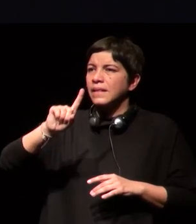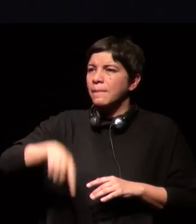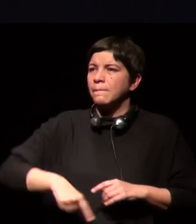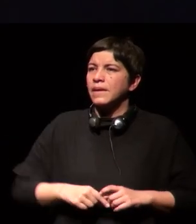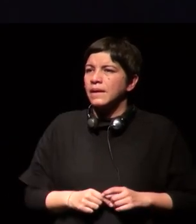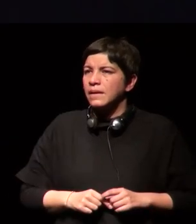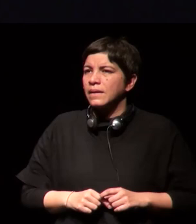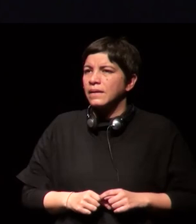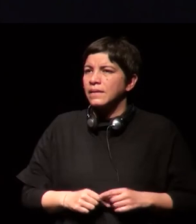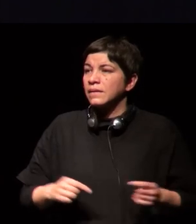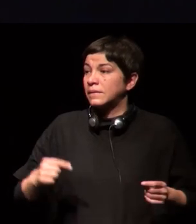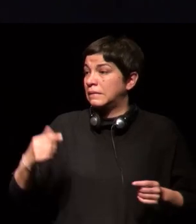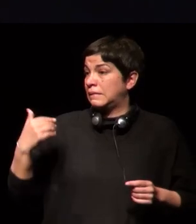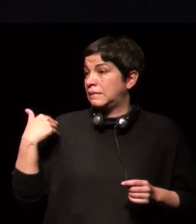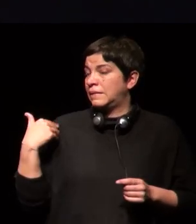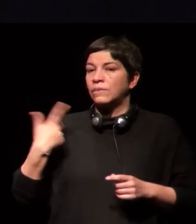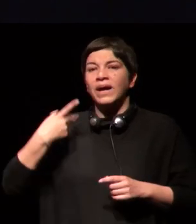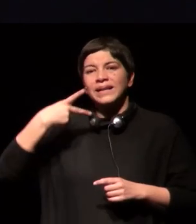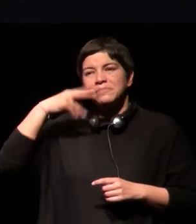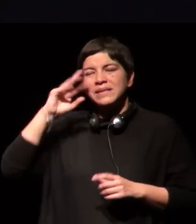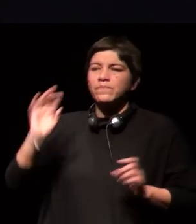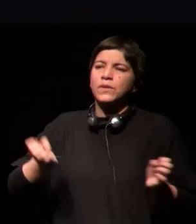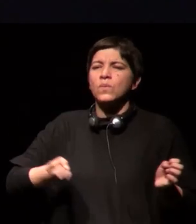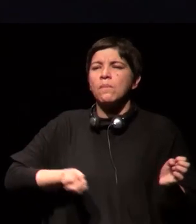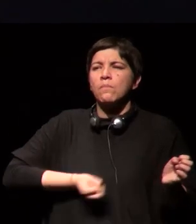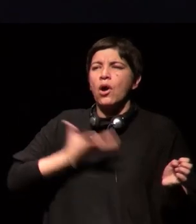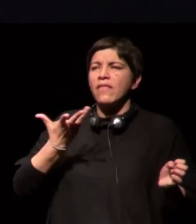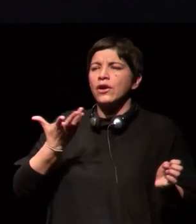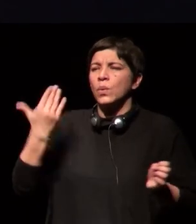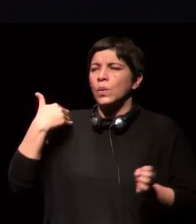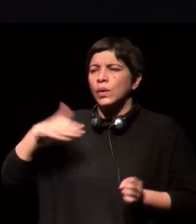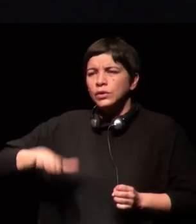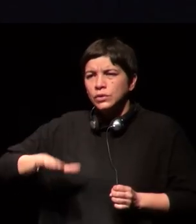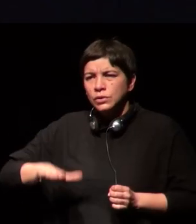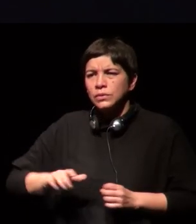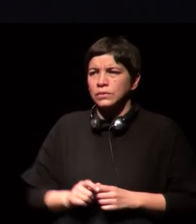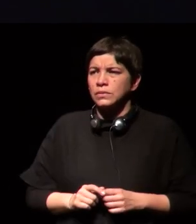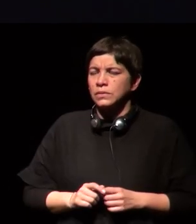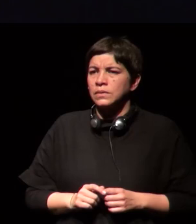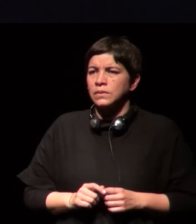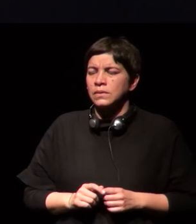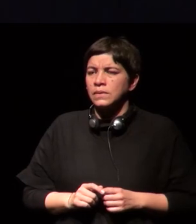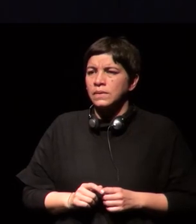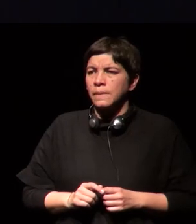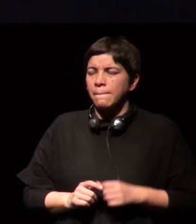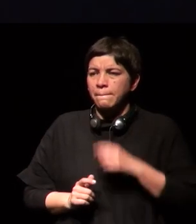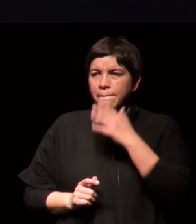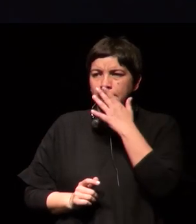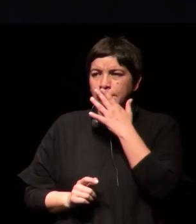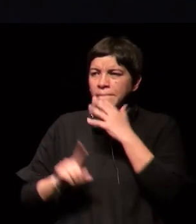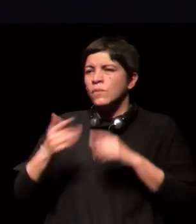digamos, una vocación muy temprana antes de la fundación de Big Heart, una doble vocación artística